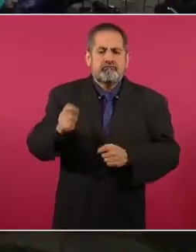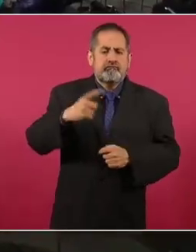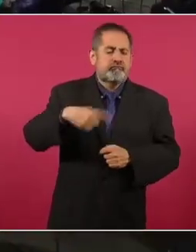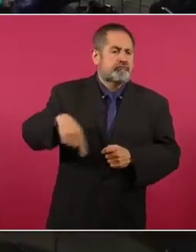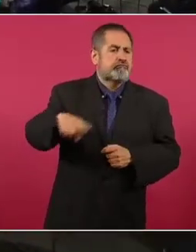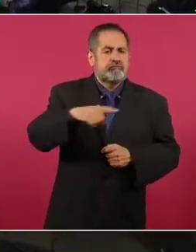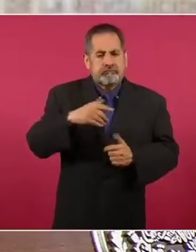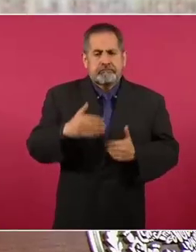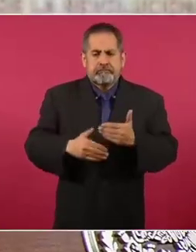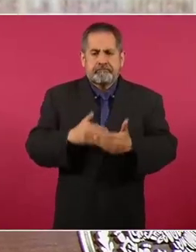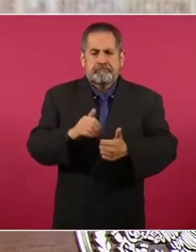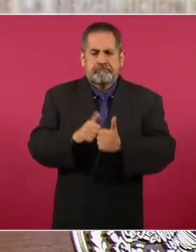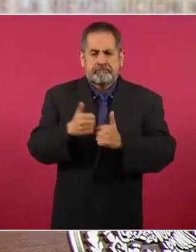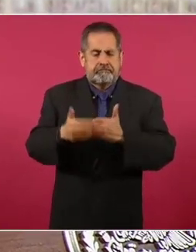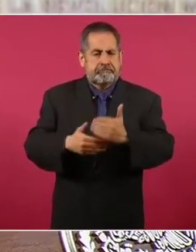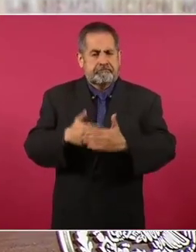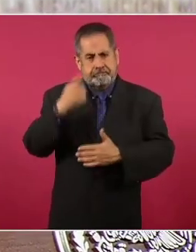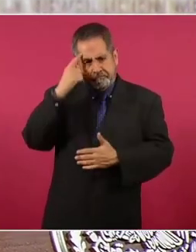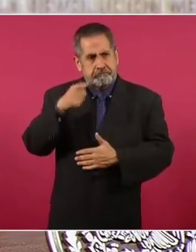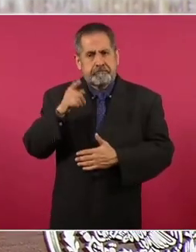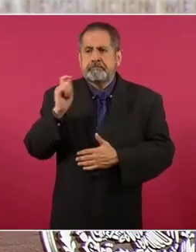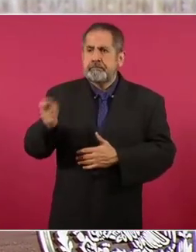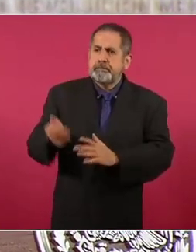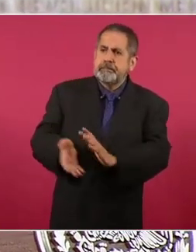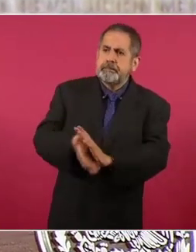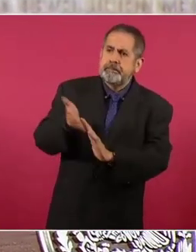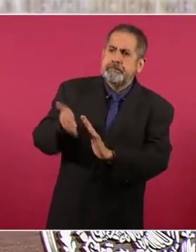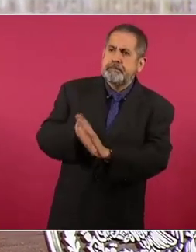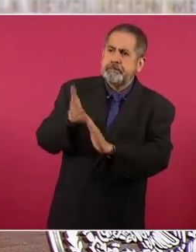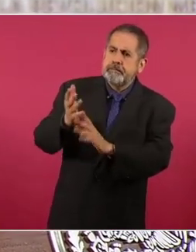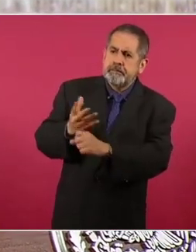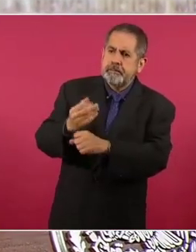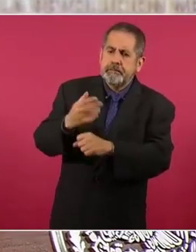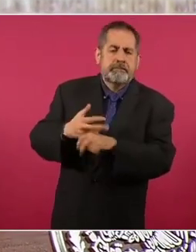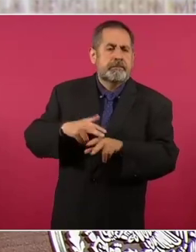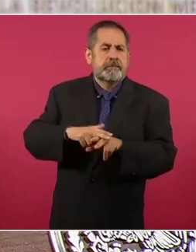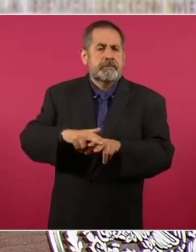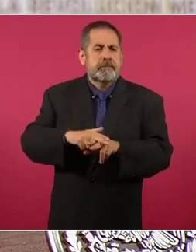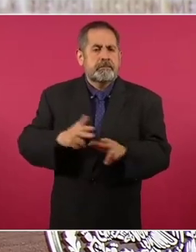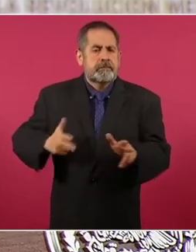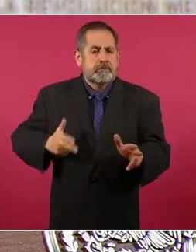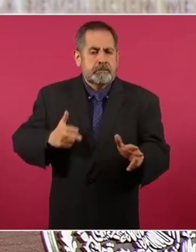avance en la construcción del Tren Maya,